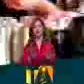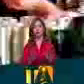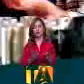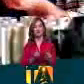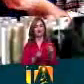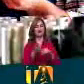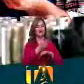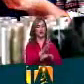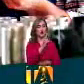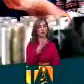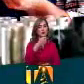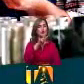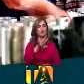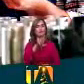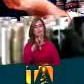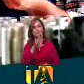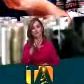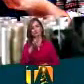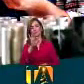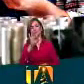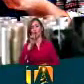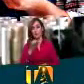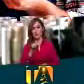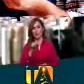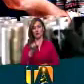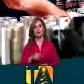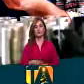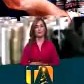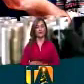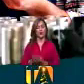adecuado pasó de 2.339.000 a